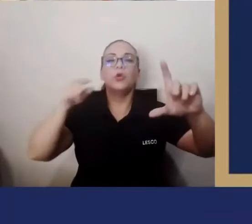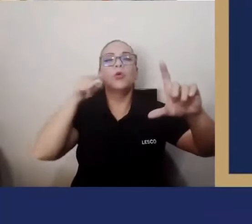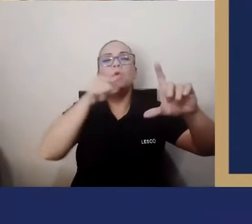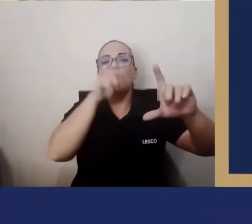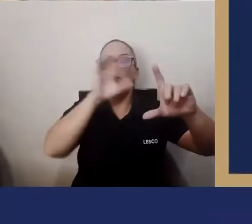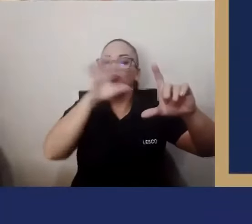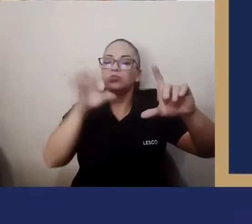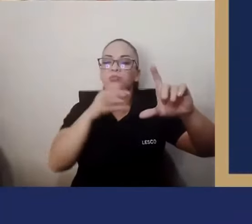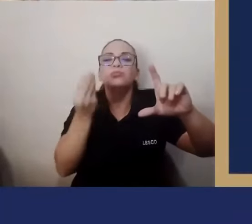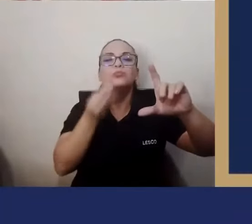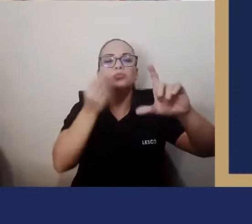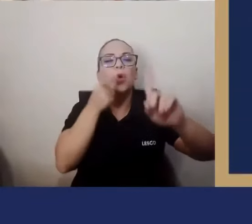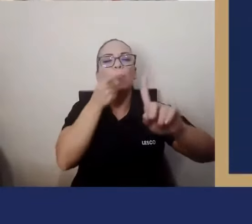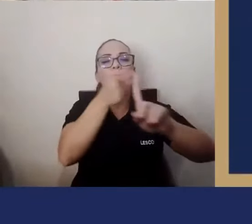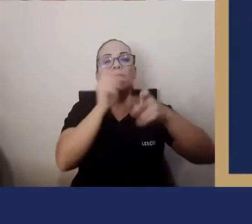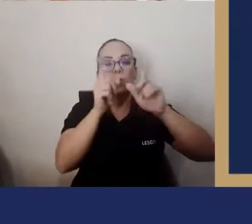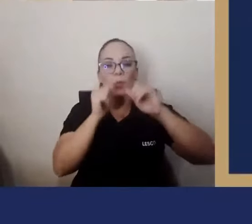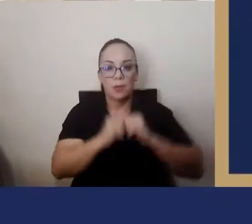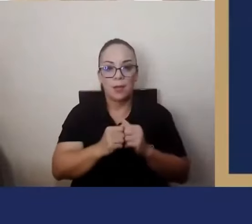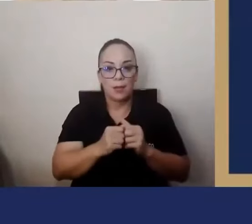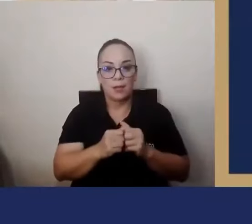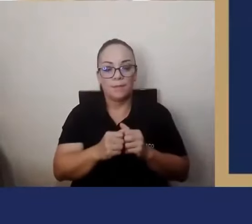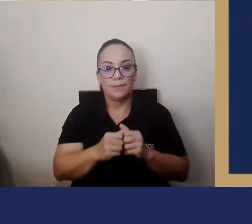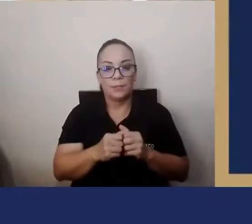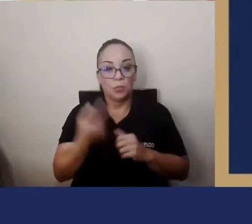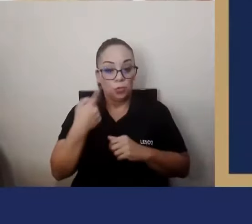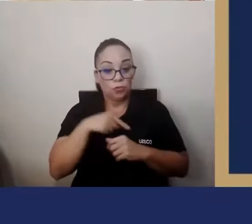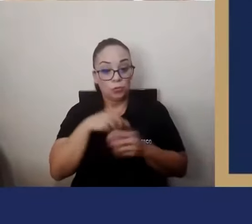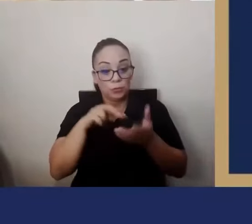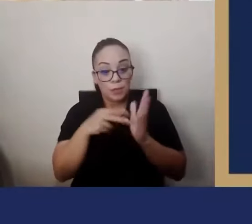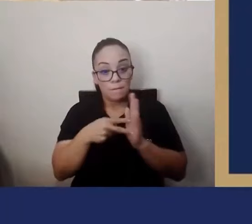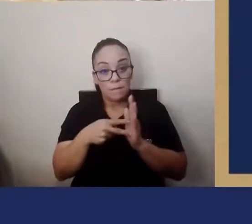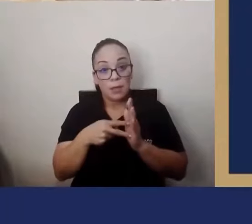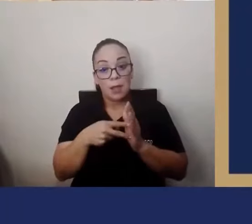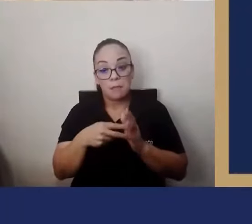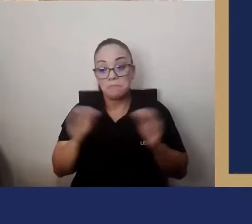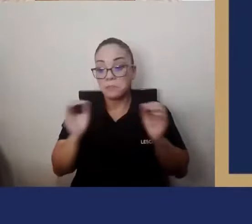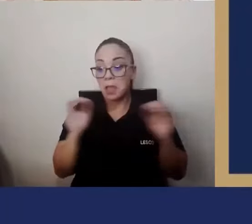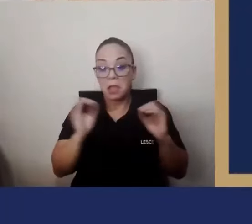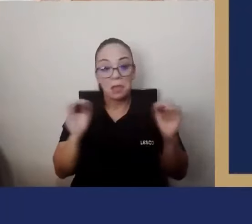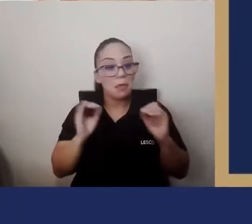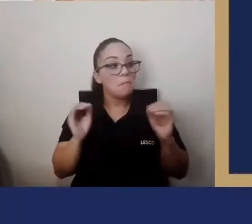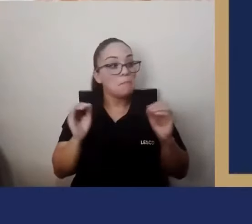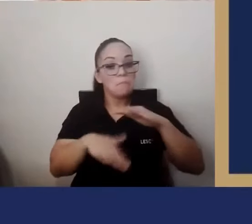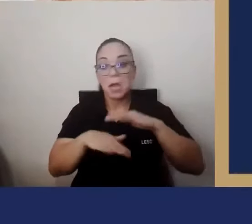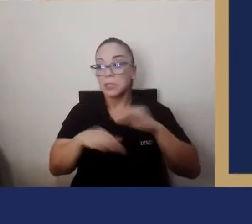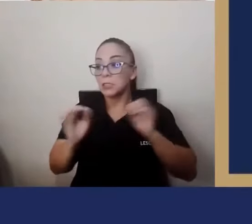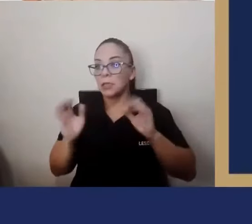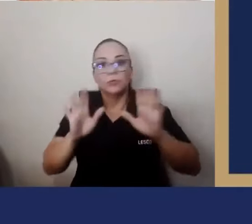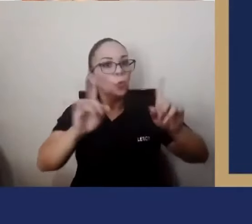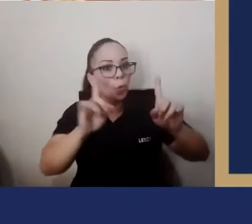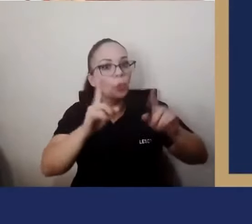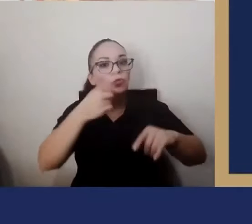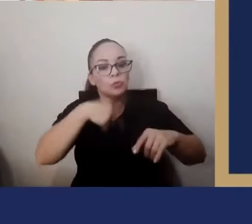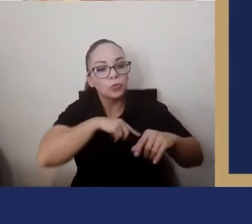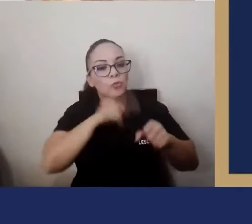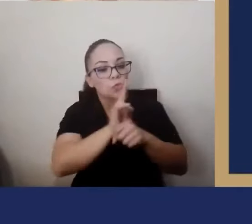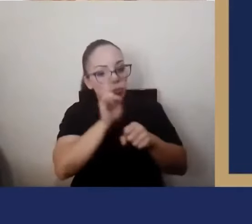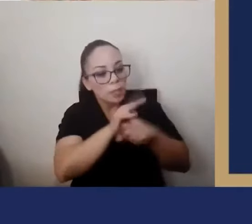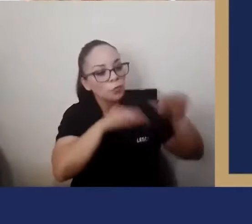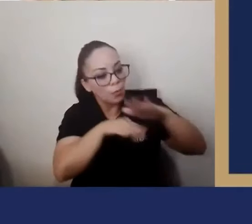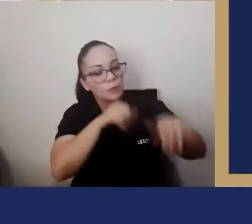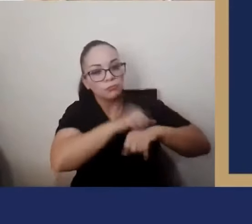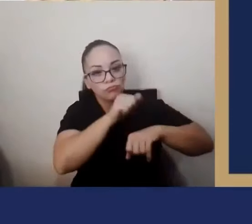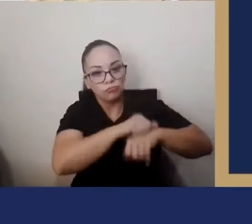Y no estamos partiendo de la nada, estamos partiendo de bases sólidas que ya empezaron a generar primeros